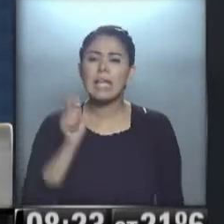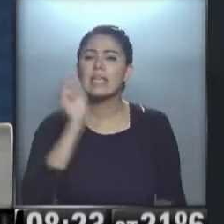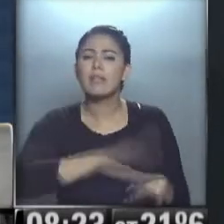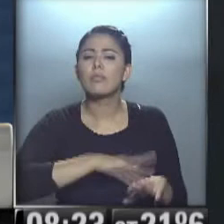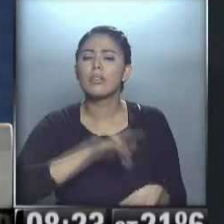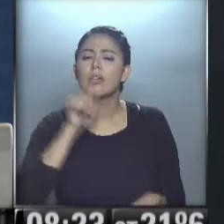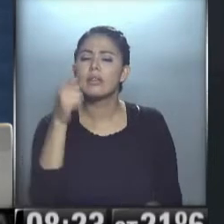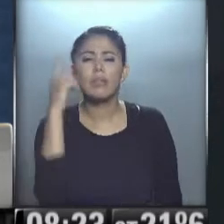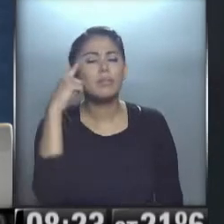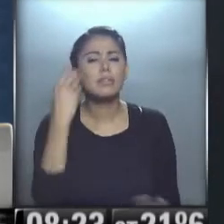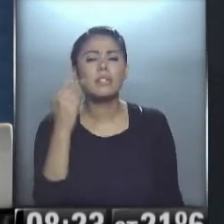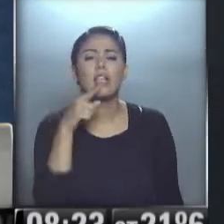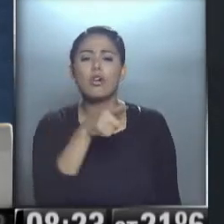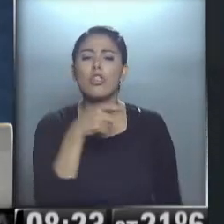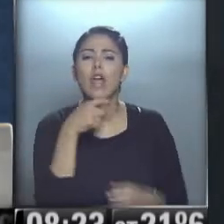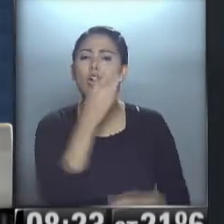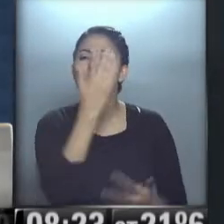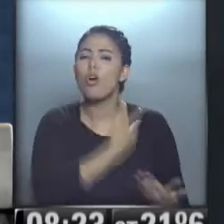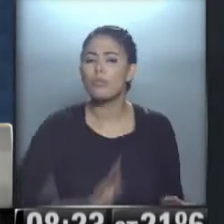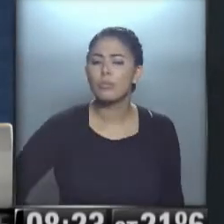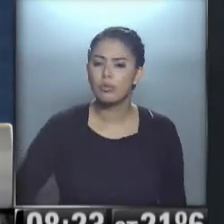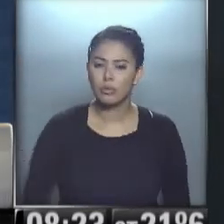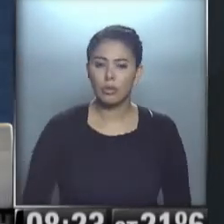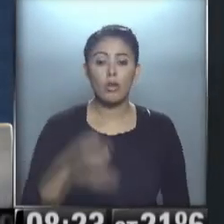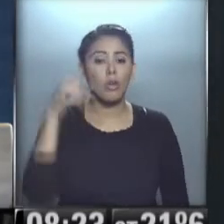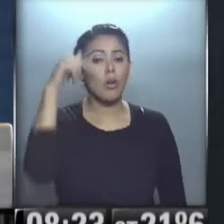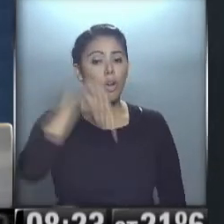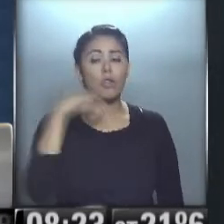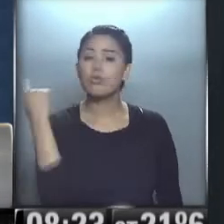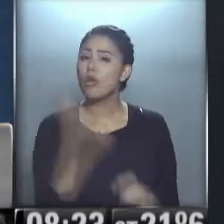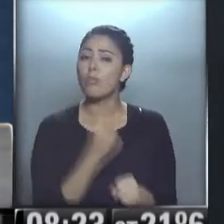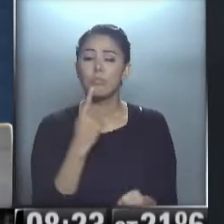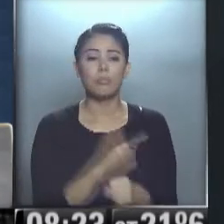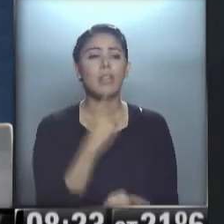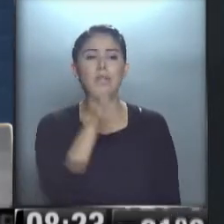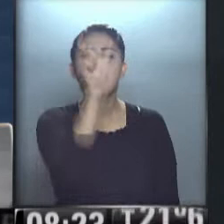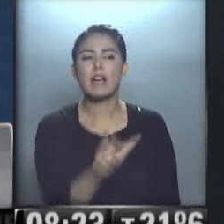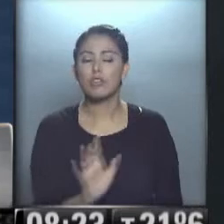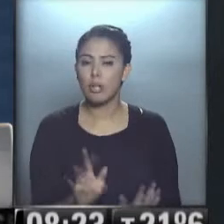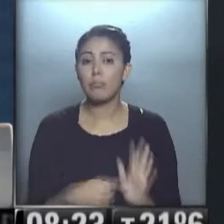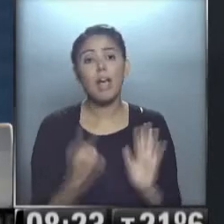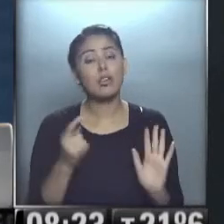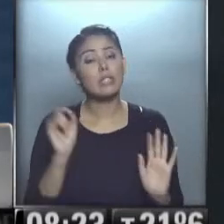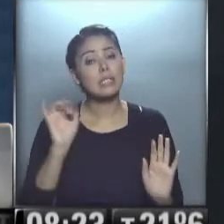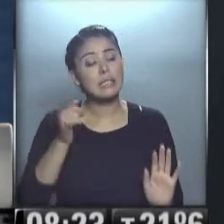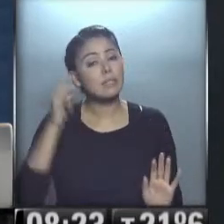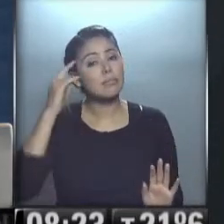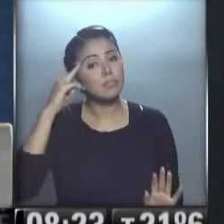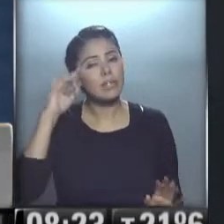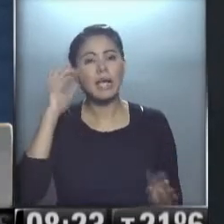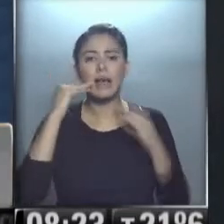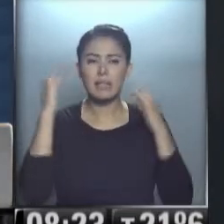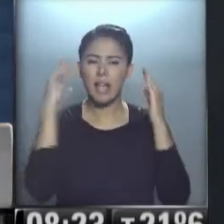quiere desestabilizar al gobierno? Mire, no es posible hoy identificar personas, pero sí una hipótesis de